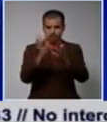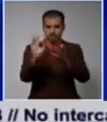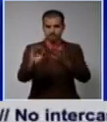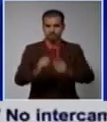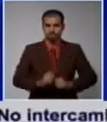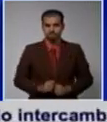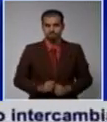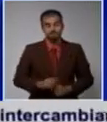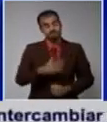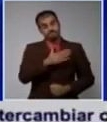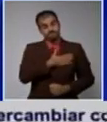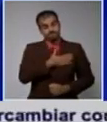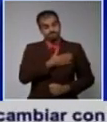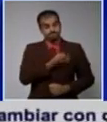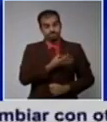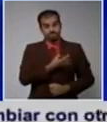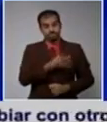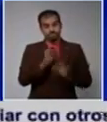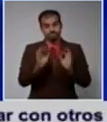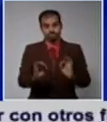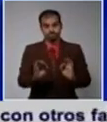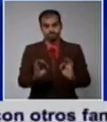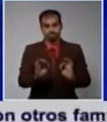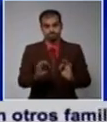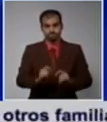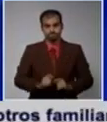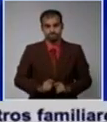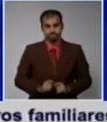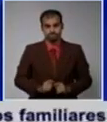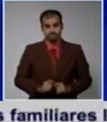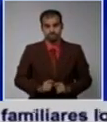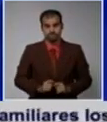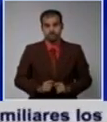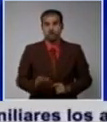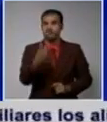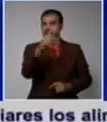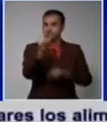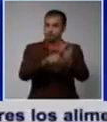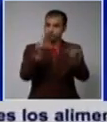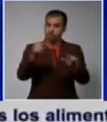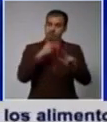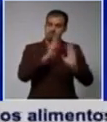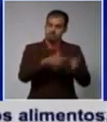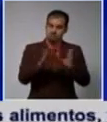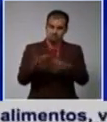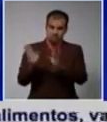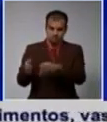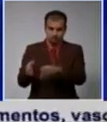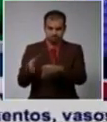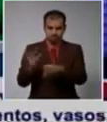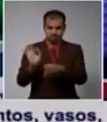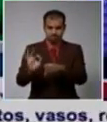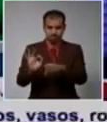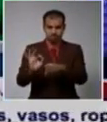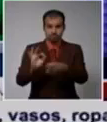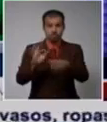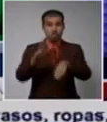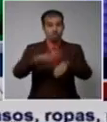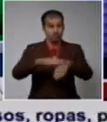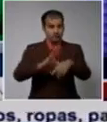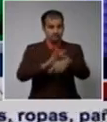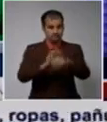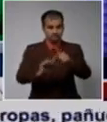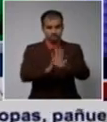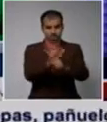lamentablemente con la información de 3 personas que fallecieron en nuestro país con la COVID-19